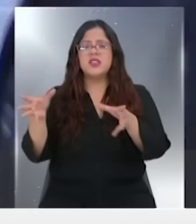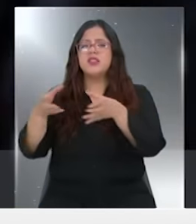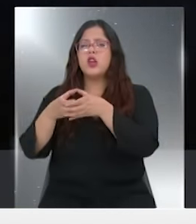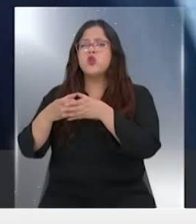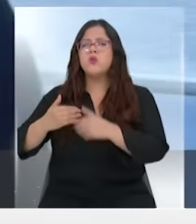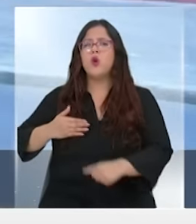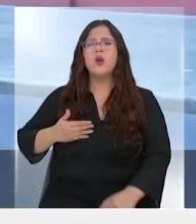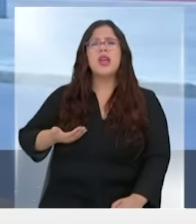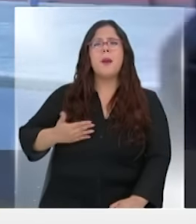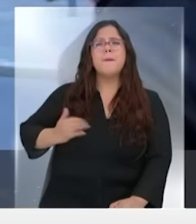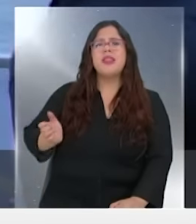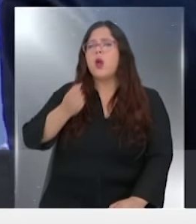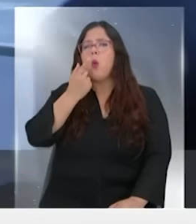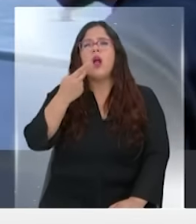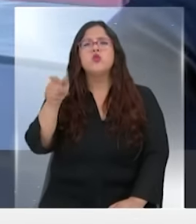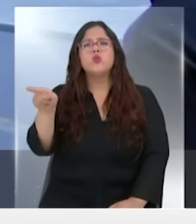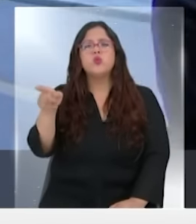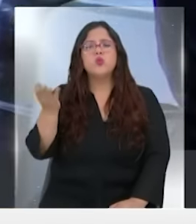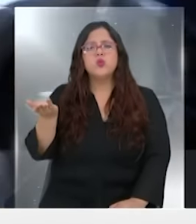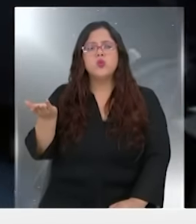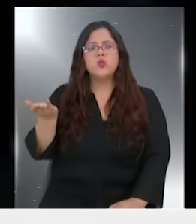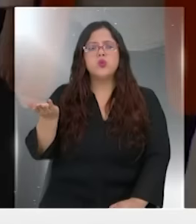es la brigada?